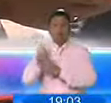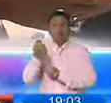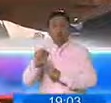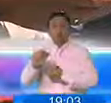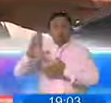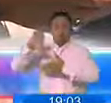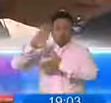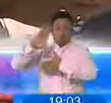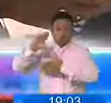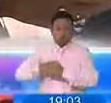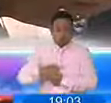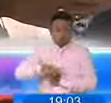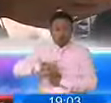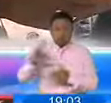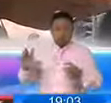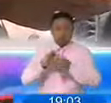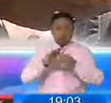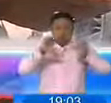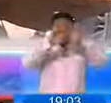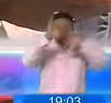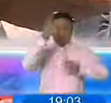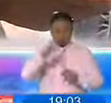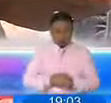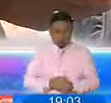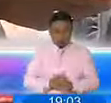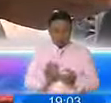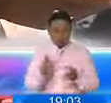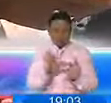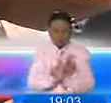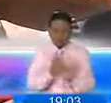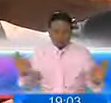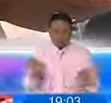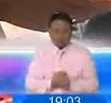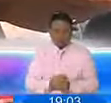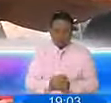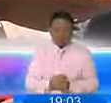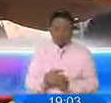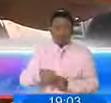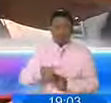Curazao no tiene relación con la empresa Odebrecht, como se ha dicho. Para eso tenemos el